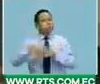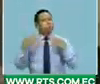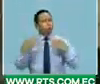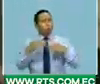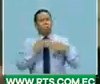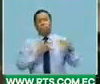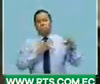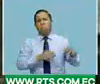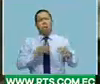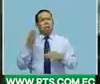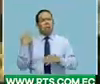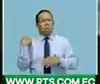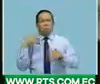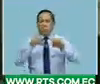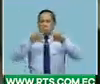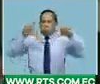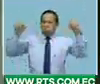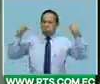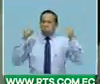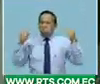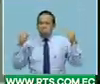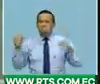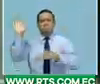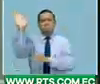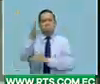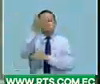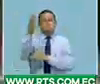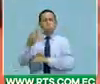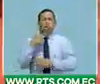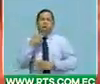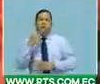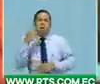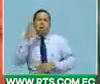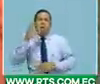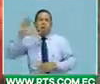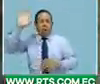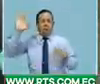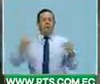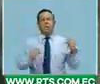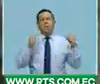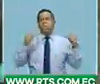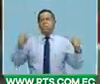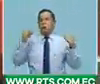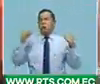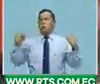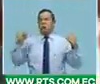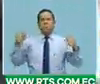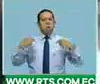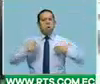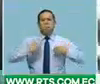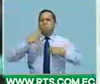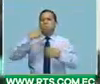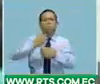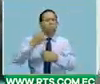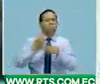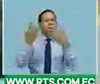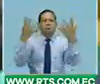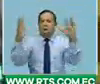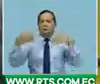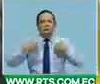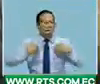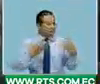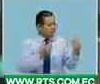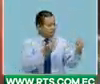Usaron banderas, carteles, consignas y cánticos para expresarse. No tenemos trabajo, hay miles y miles de personas